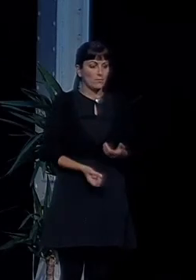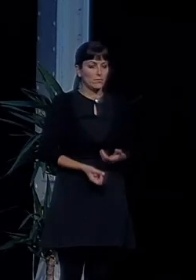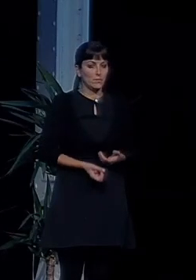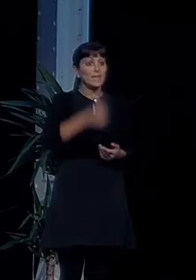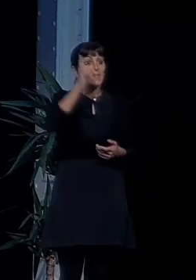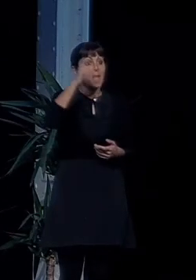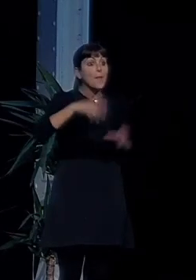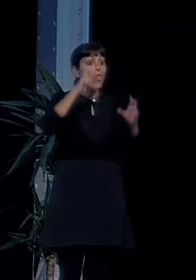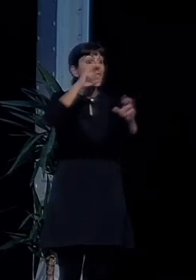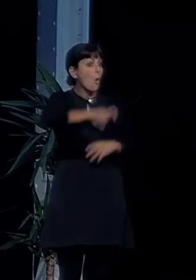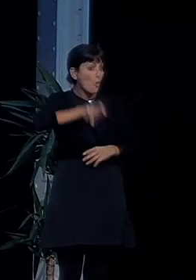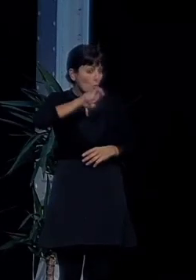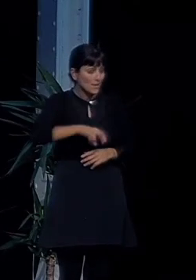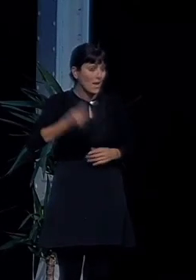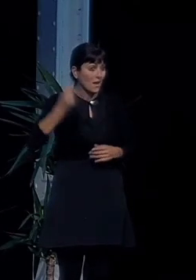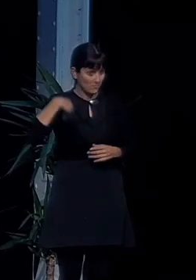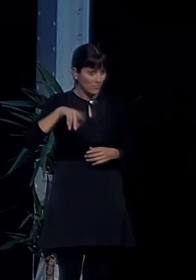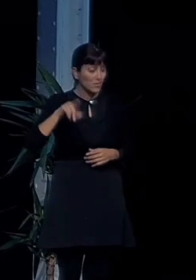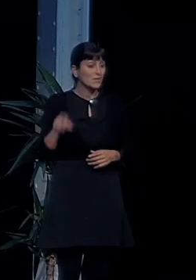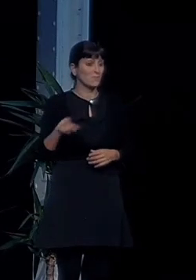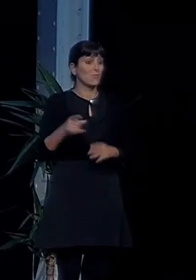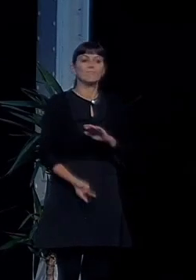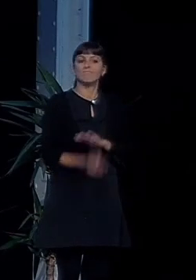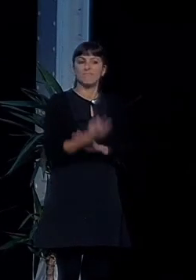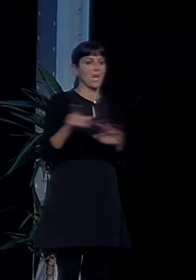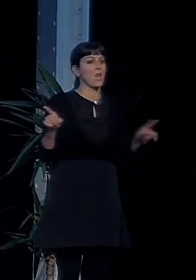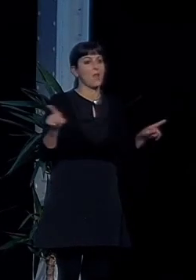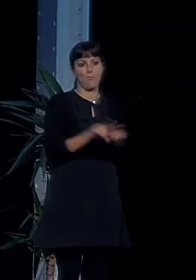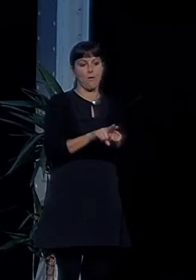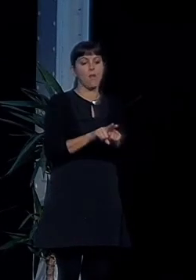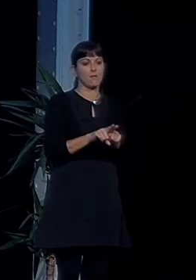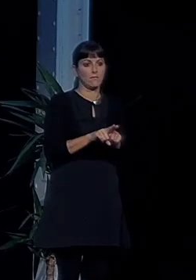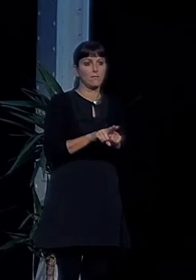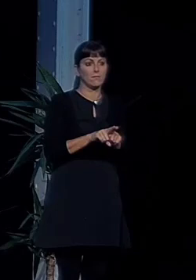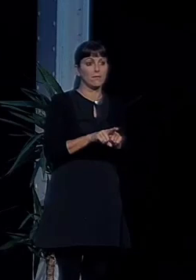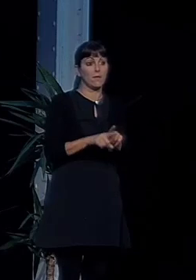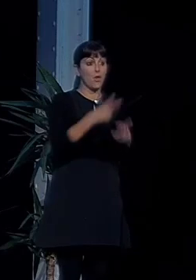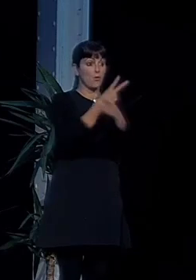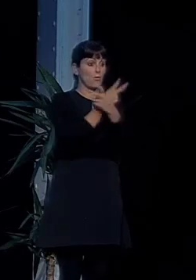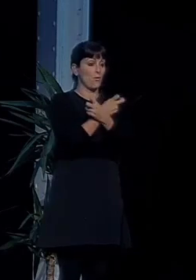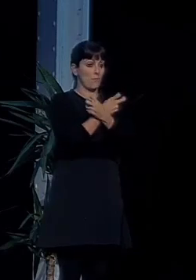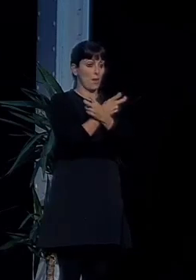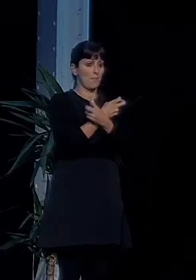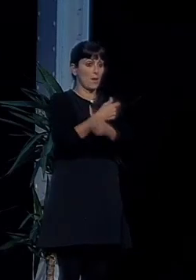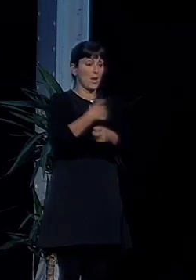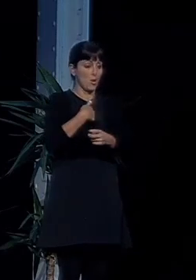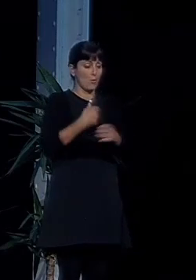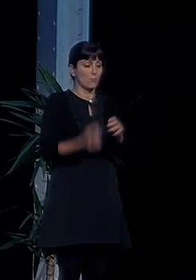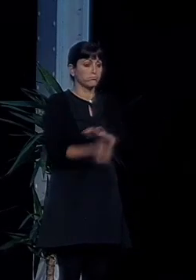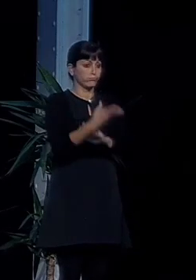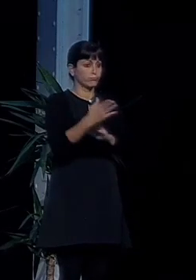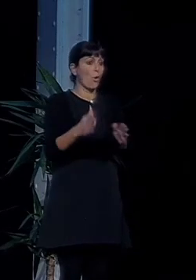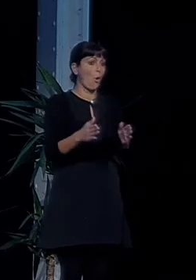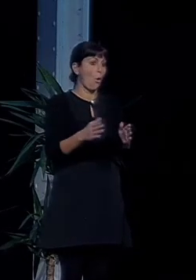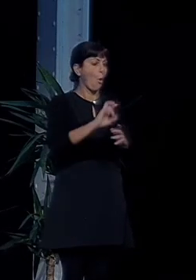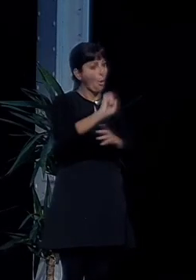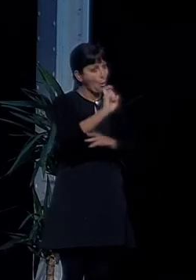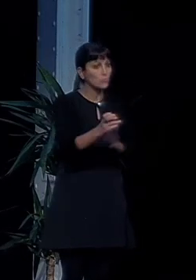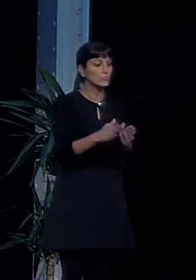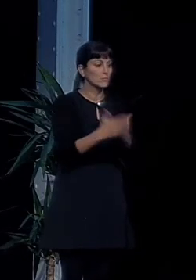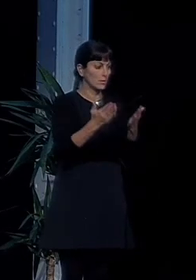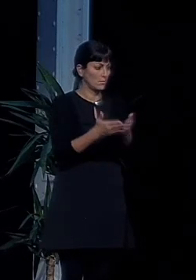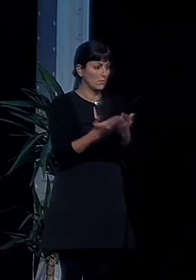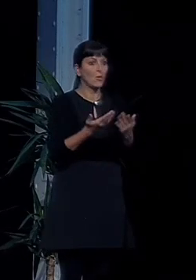documental de Netflix me ha pasado un poco parecido. He escrito un epílogo que sale ahora en noviembre y al principio lo conté de una manera,